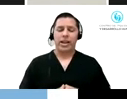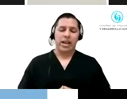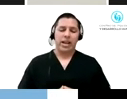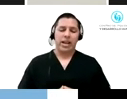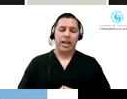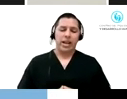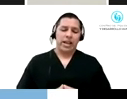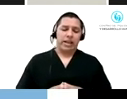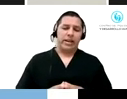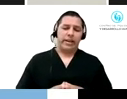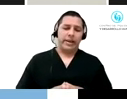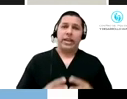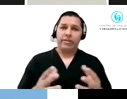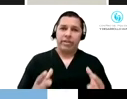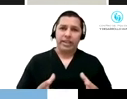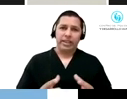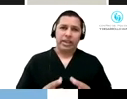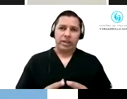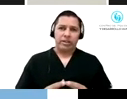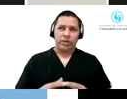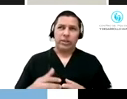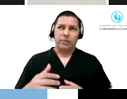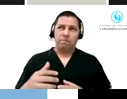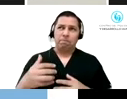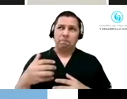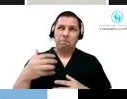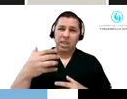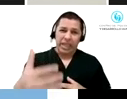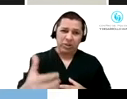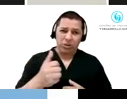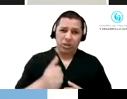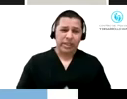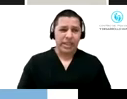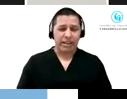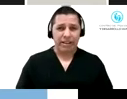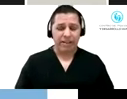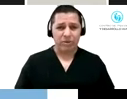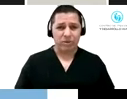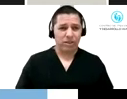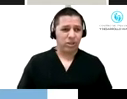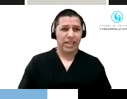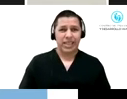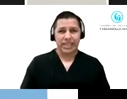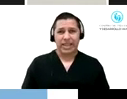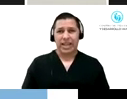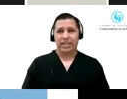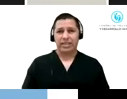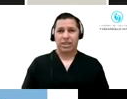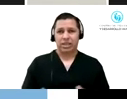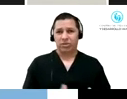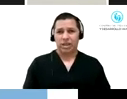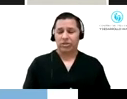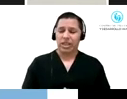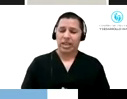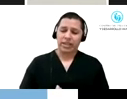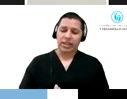mujer, era diferente en las relaciones. De hecho, en Costa Rica hablamos de las sociedades cacicales,